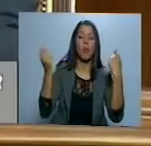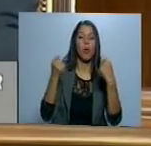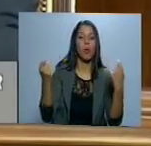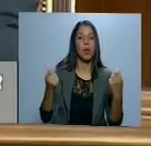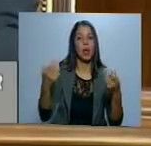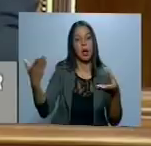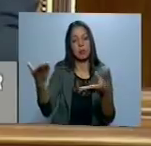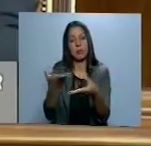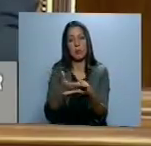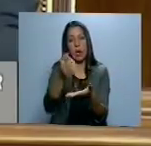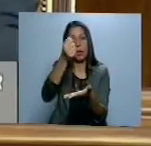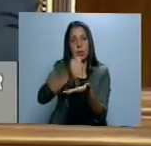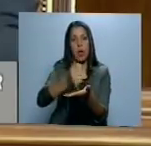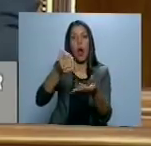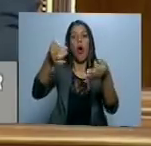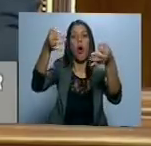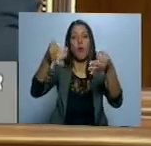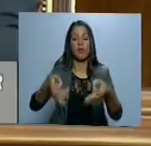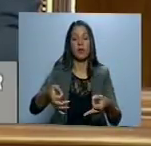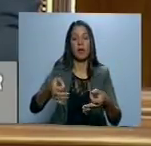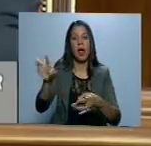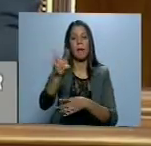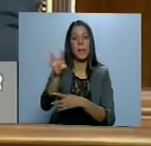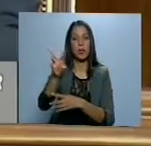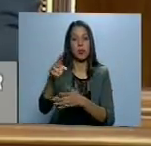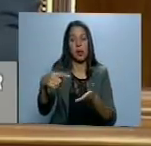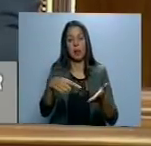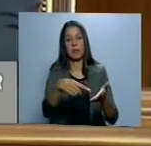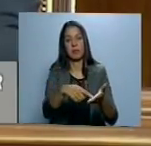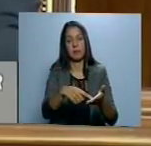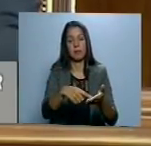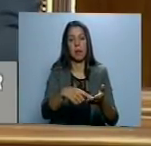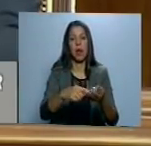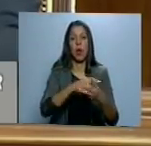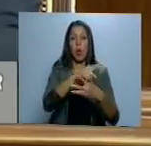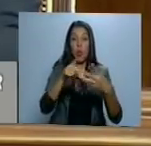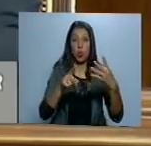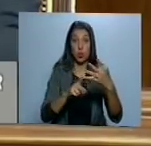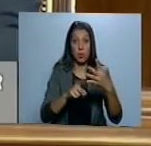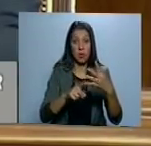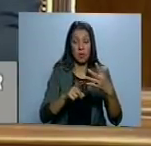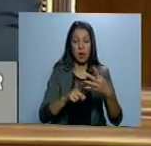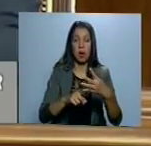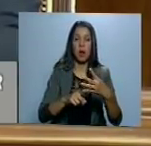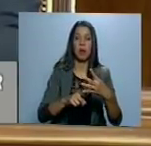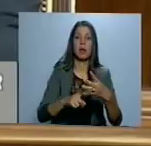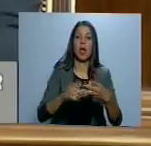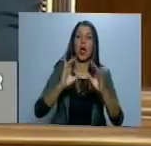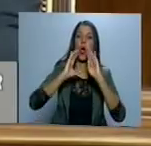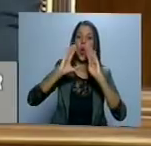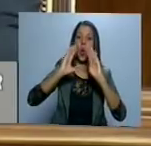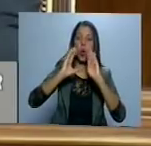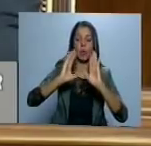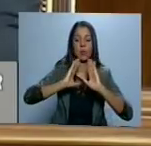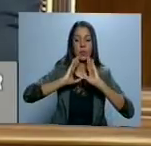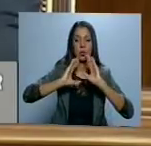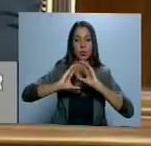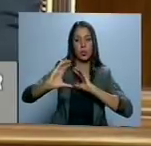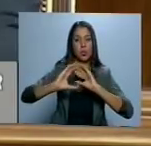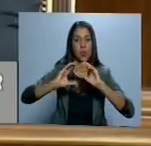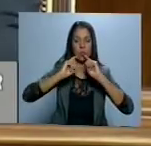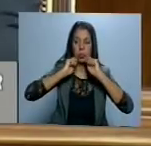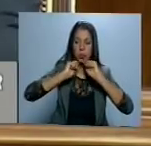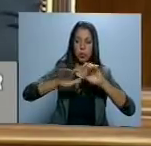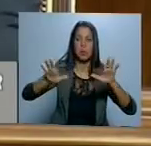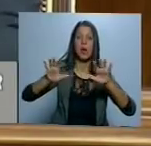la Gaceta Oficial de la República Bolivariana de Venezuela. Cuarto, comuníquese el presente decreto constituyente